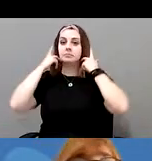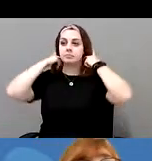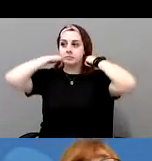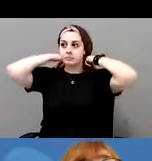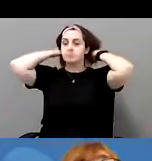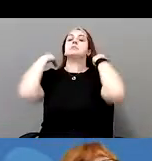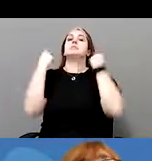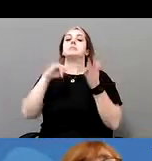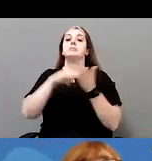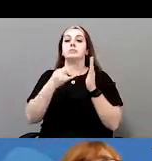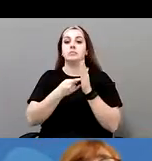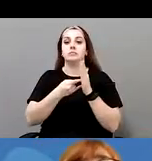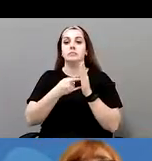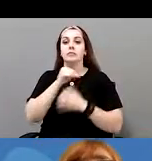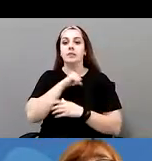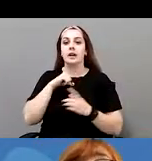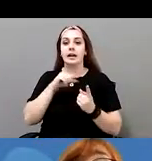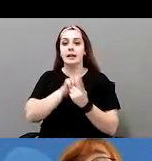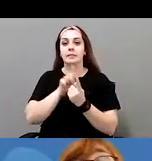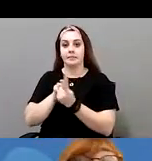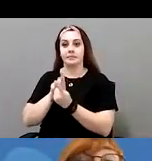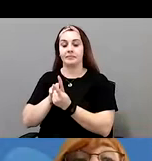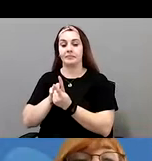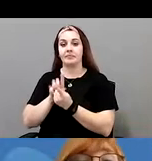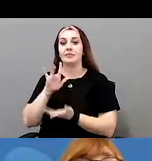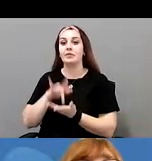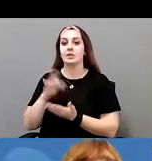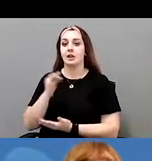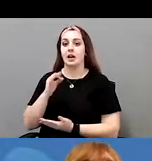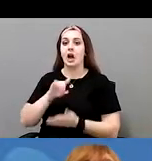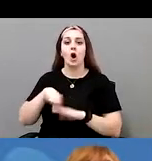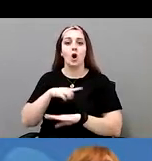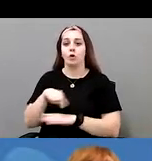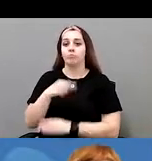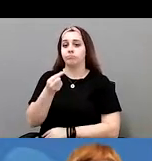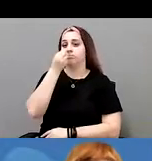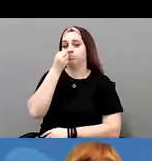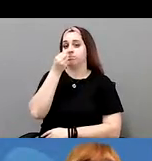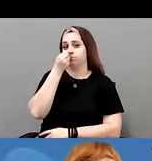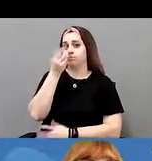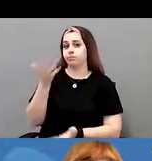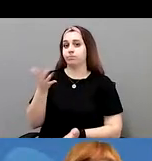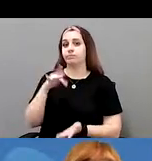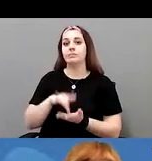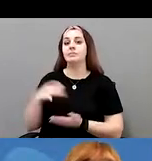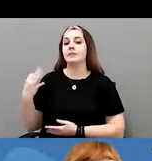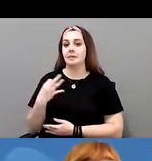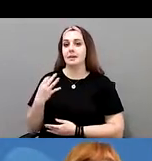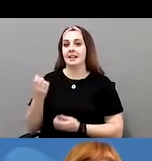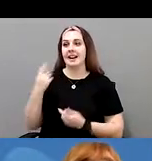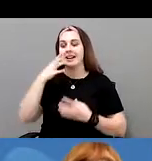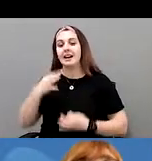emplear el sistema individualizado de la persona, lo que ocurre es que dan muy poquitas horas. Con lo cual, ¿qué ocurre? ¿Qué pasa en la